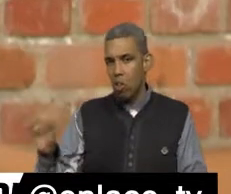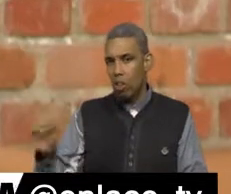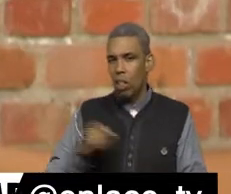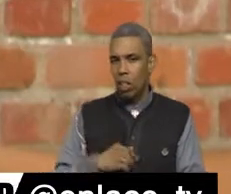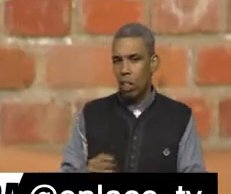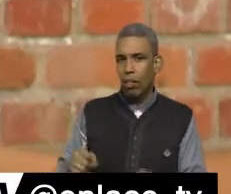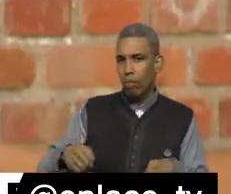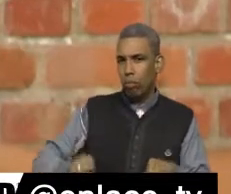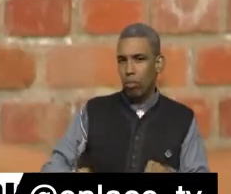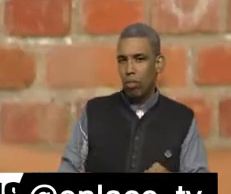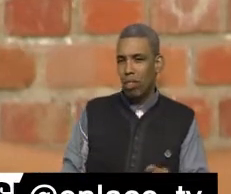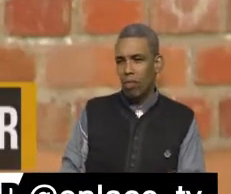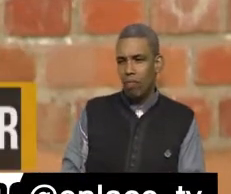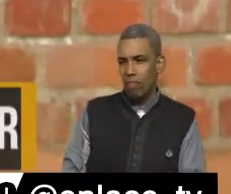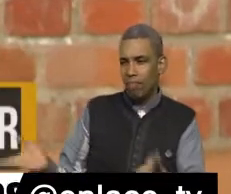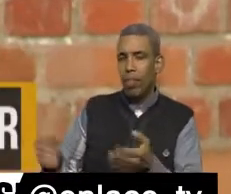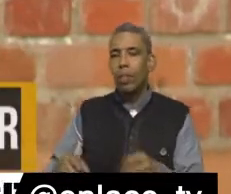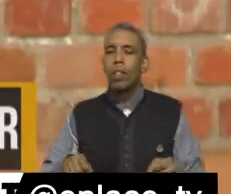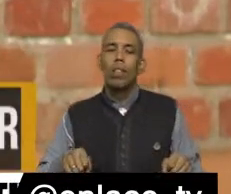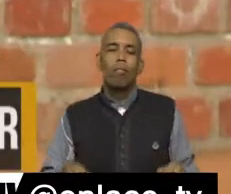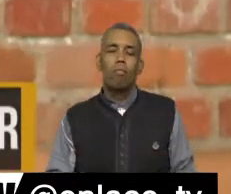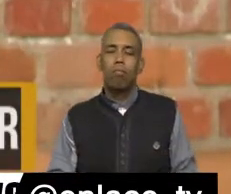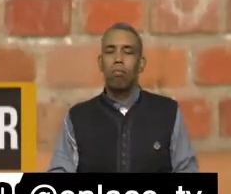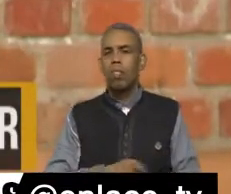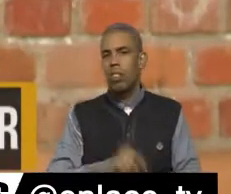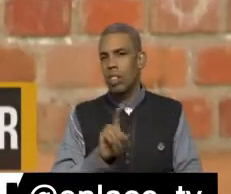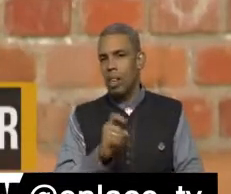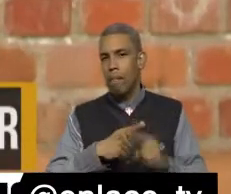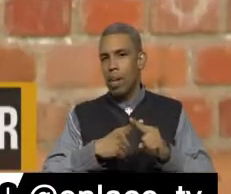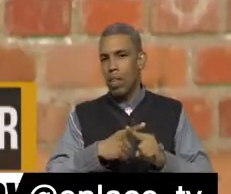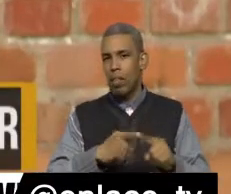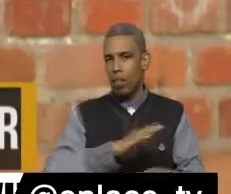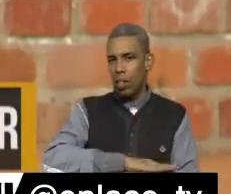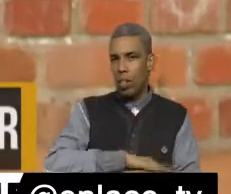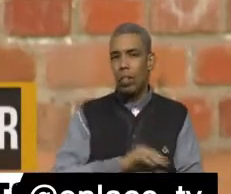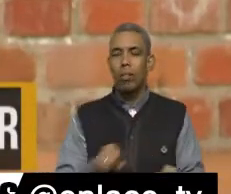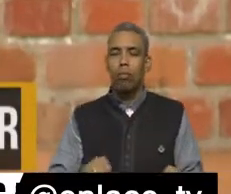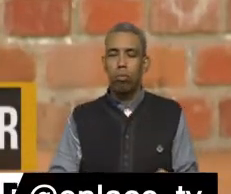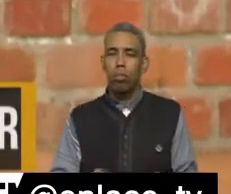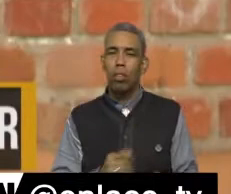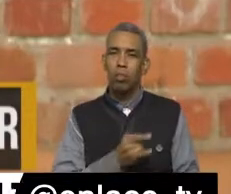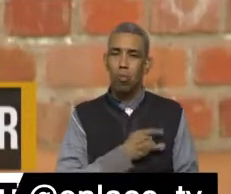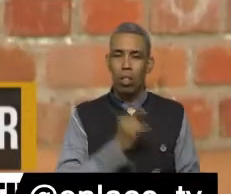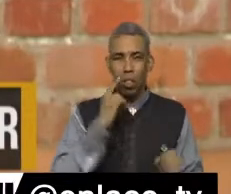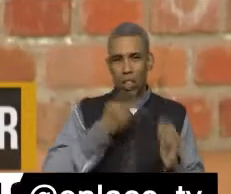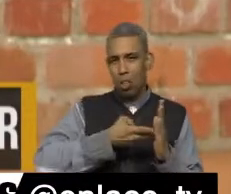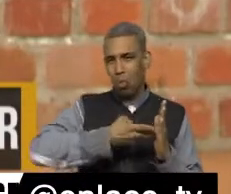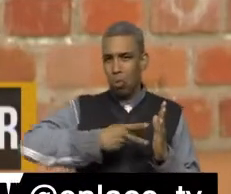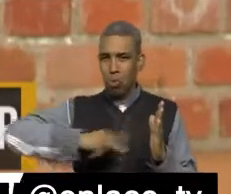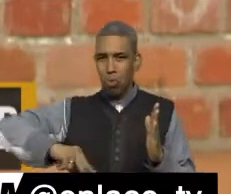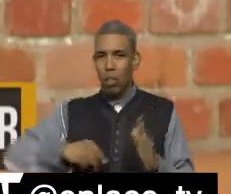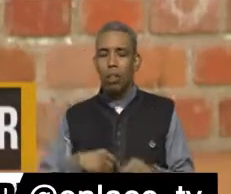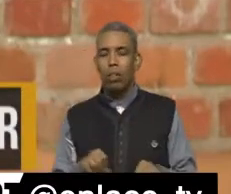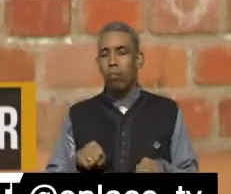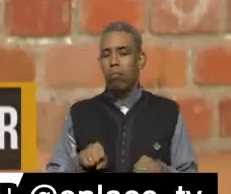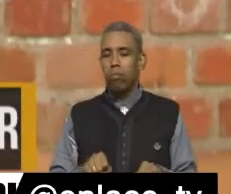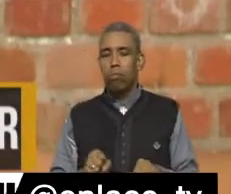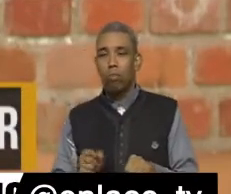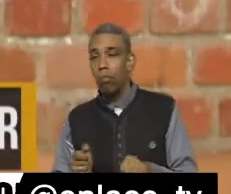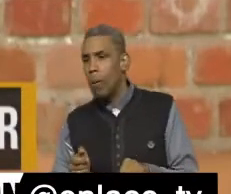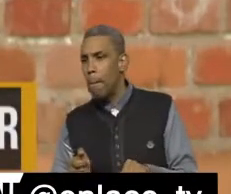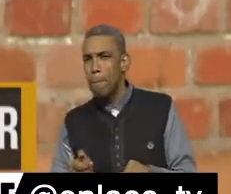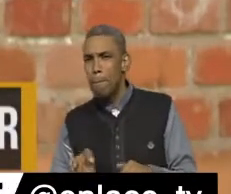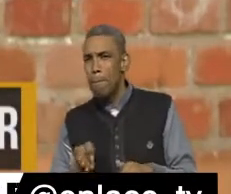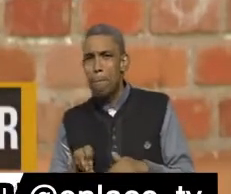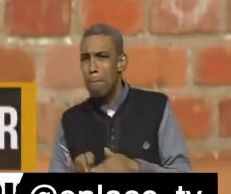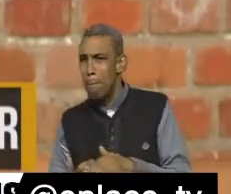y estaba en la universidad, entró a clases a las 6:30 de la tarde en las instalaciones del técnico de comercio, el parqueadero de dentro estaba lleno, entonces tuvo